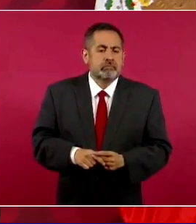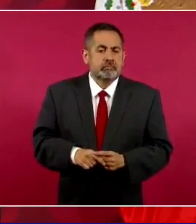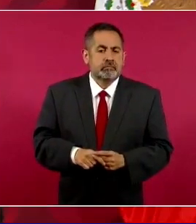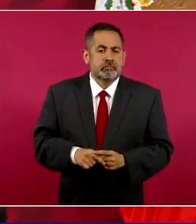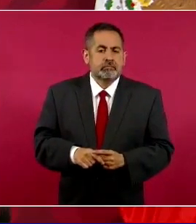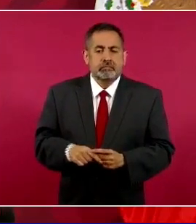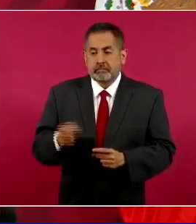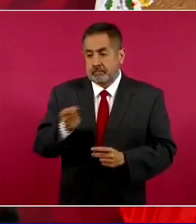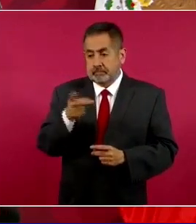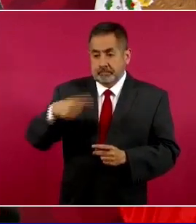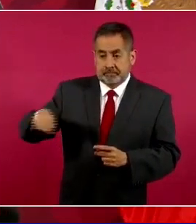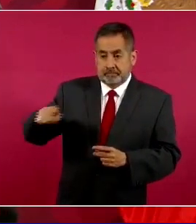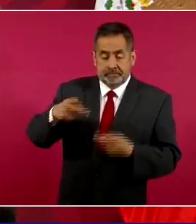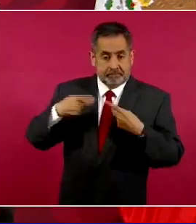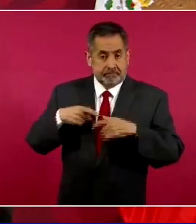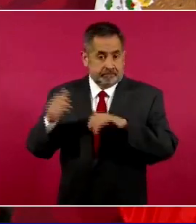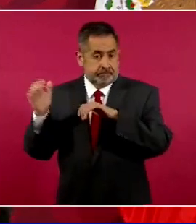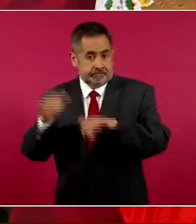Esos trabajadores